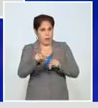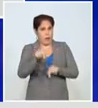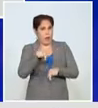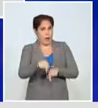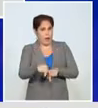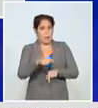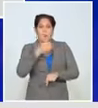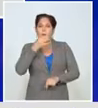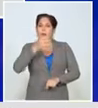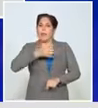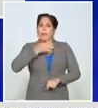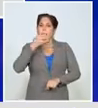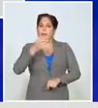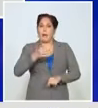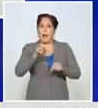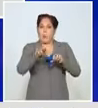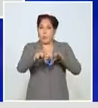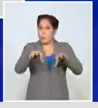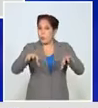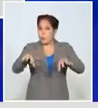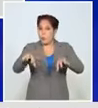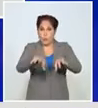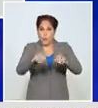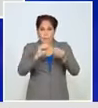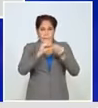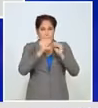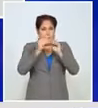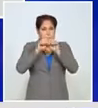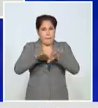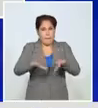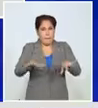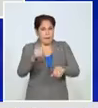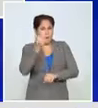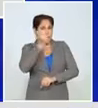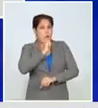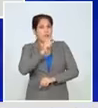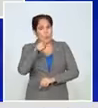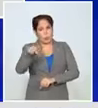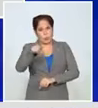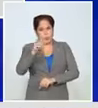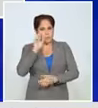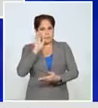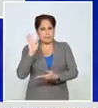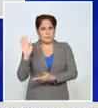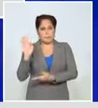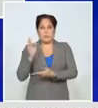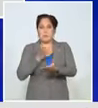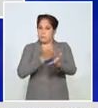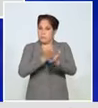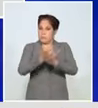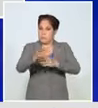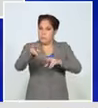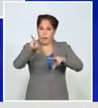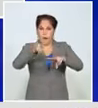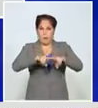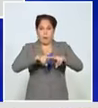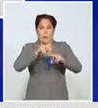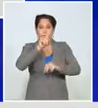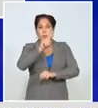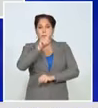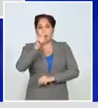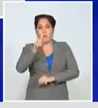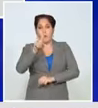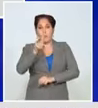decir, donde está la mayor transmisión, ahí ustedes lo tienen. Se mantiene La Habana con 11 de sus